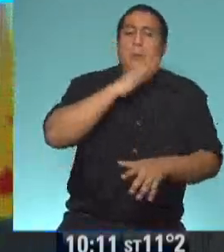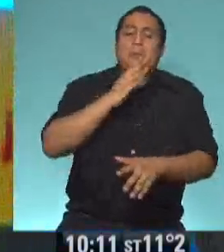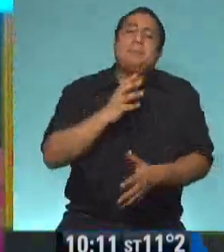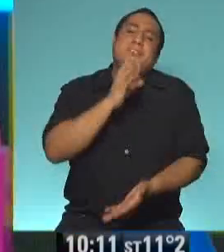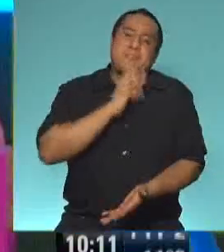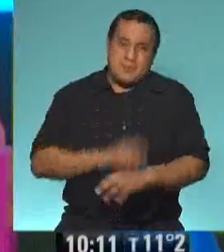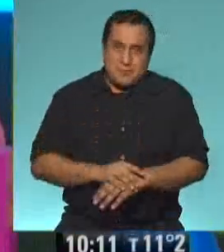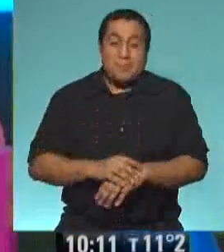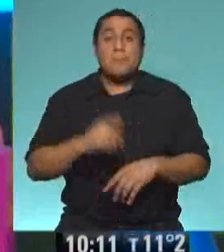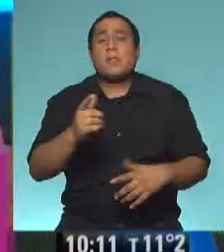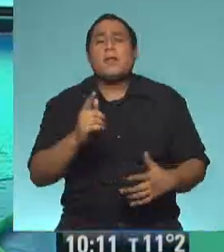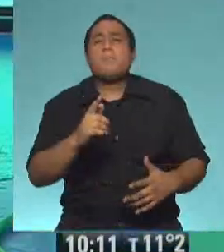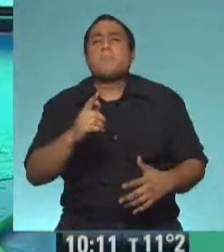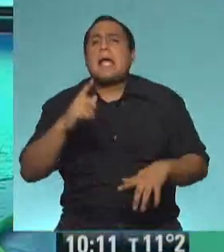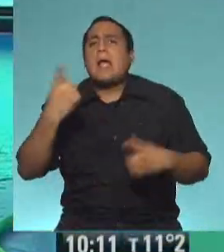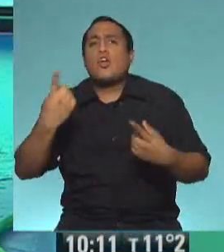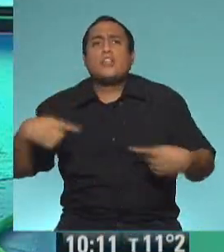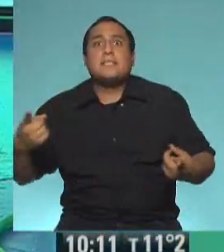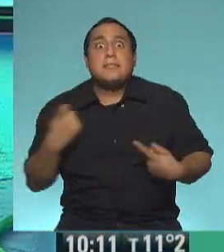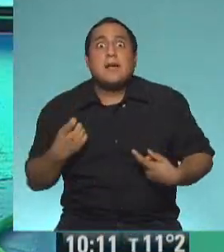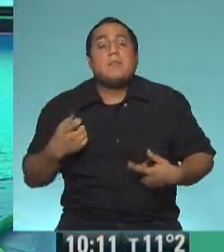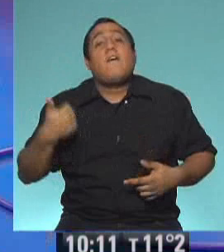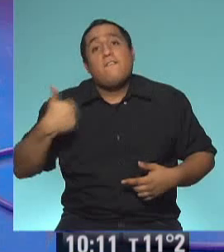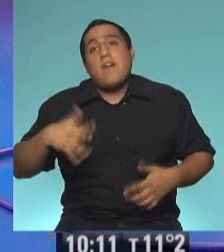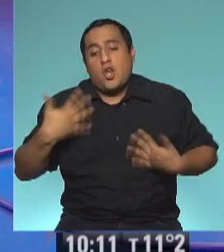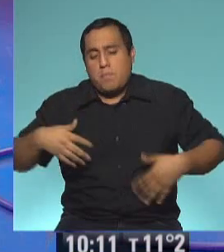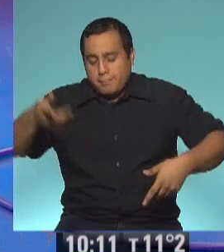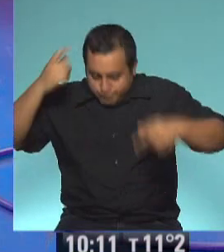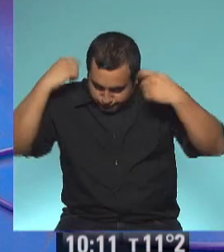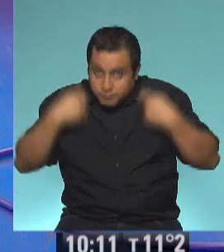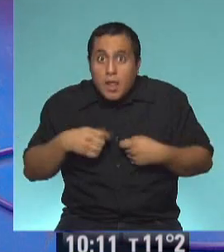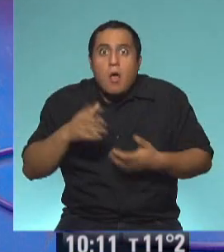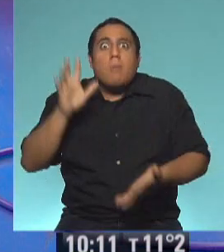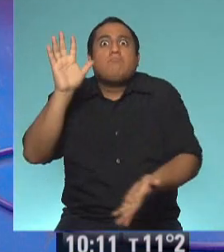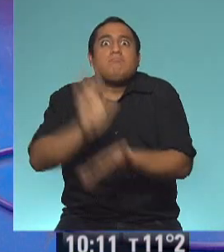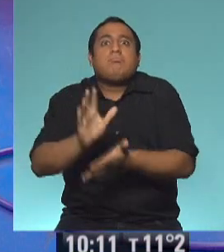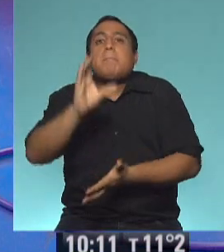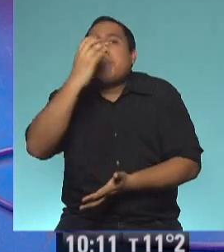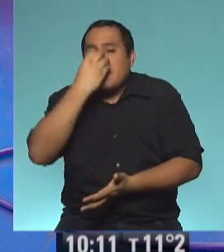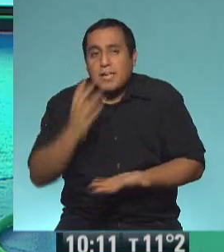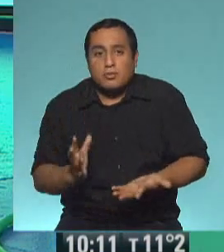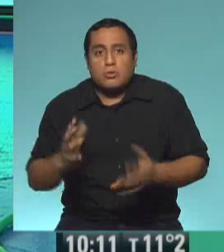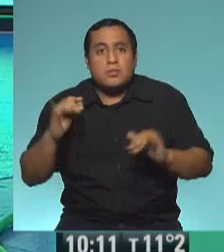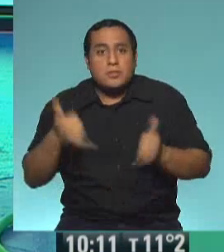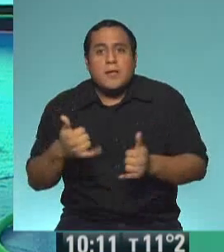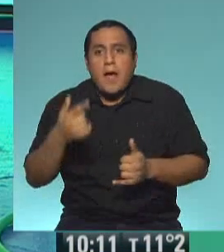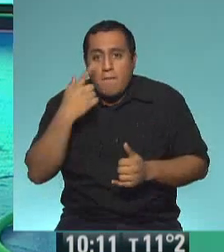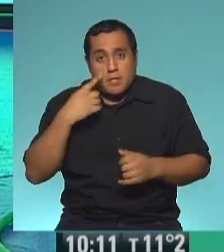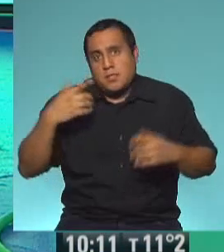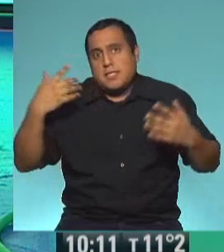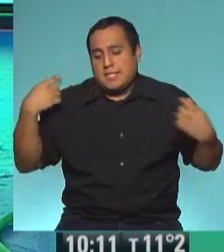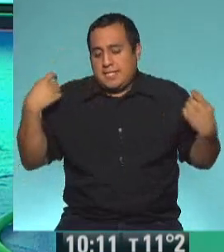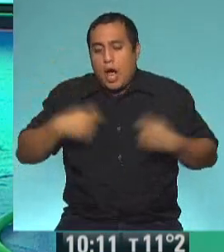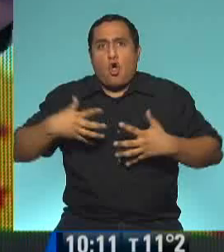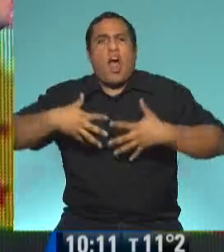y las chicas vayan preparando? Sí. ¿No vamos a disfrazar de payasos? Porque nos vamos a disfrazar. Hoy vamos uy, a jugar uy, a ser uy, payasos. Uy, empecemos a pensar. No, a ver, pensemos. Saco grande.